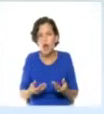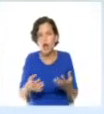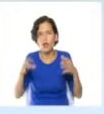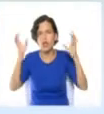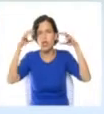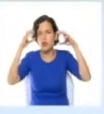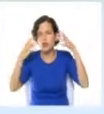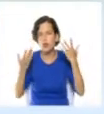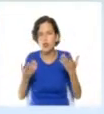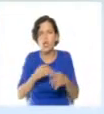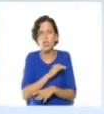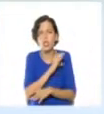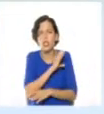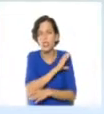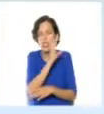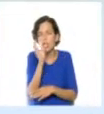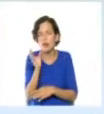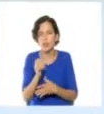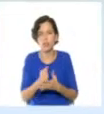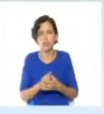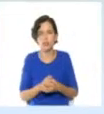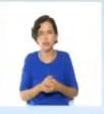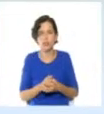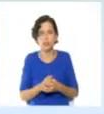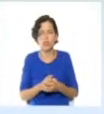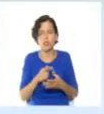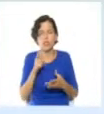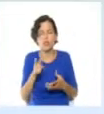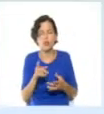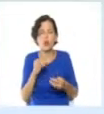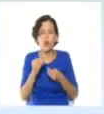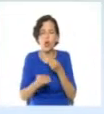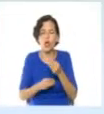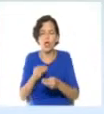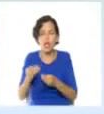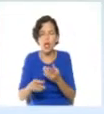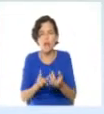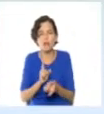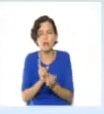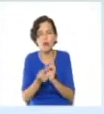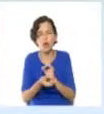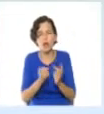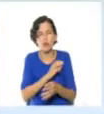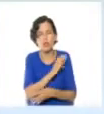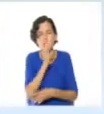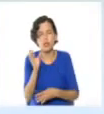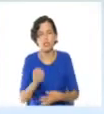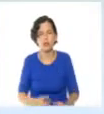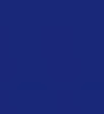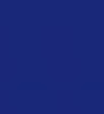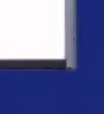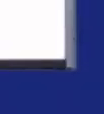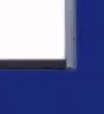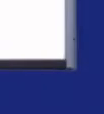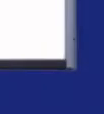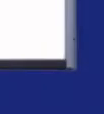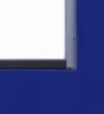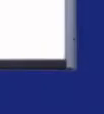la precipitación y de la pluviosidad, que son los que causan los cambios climáticos.